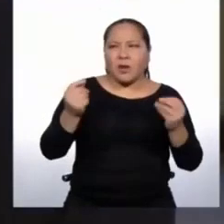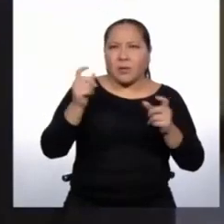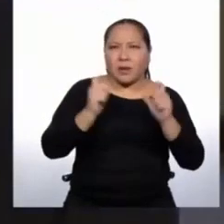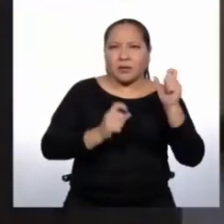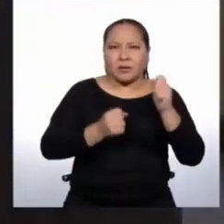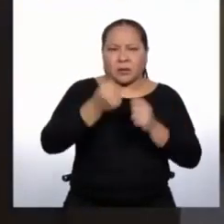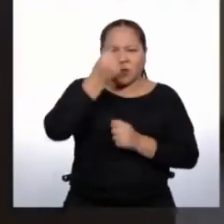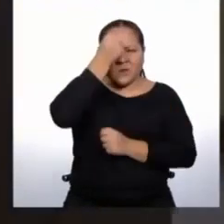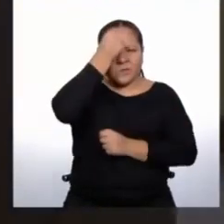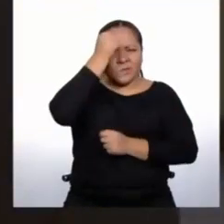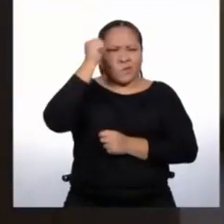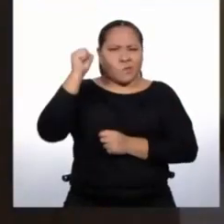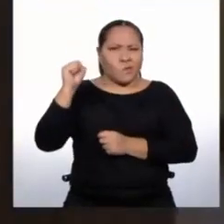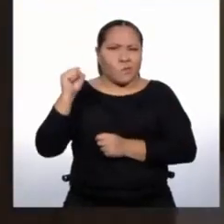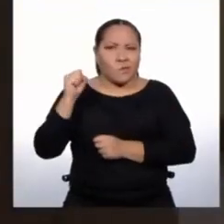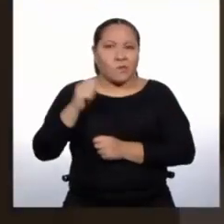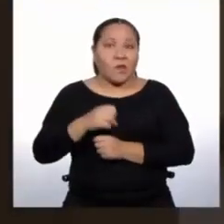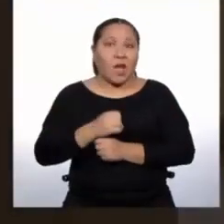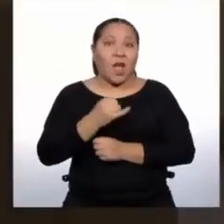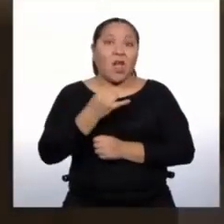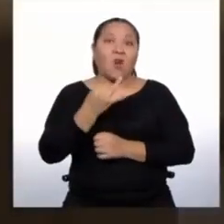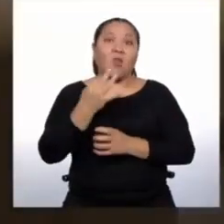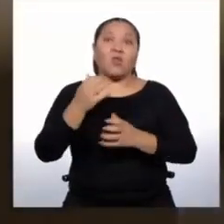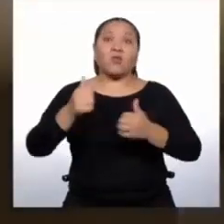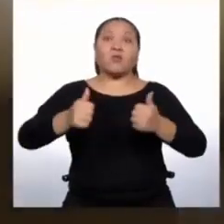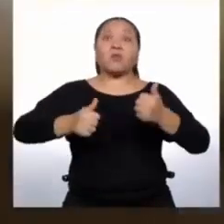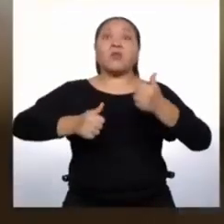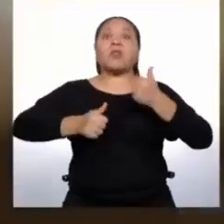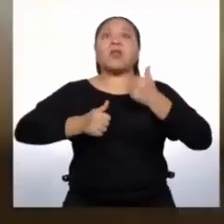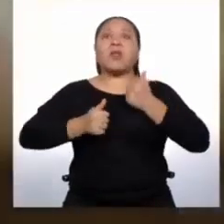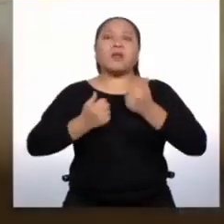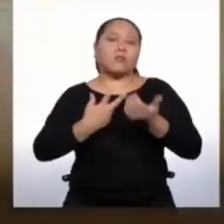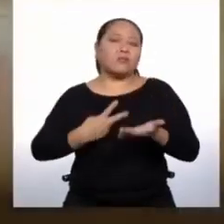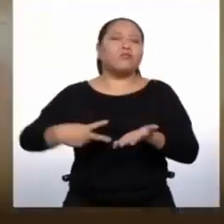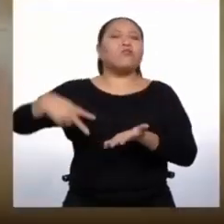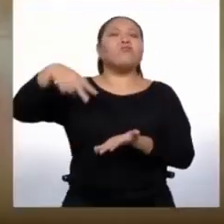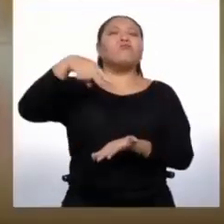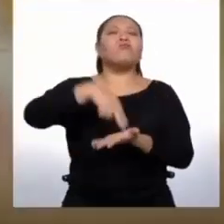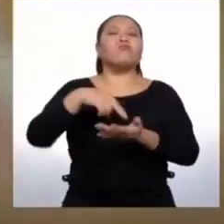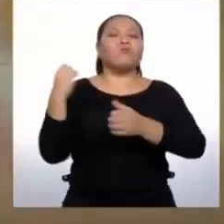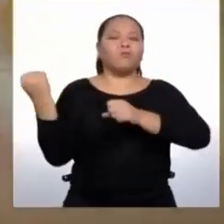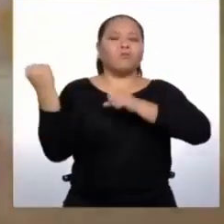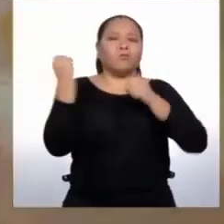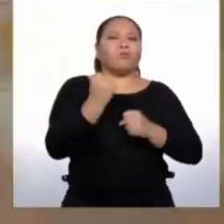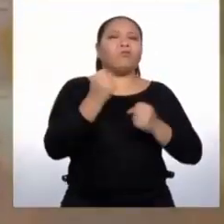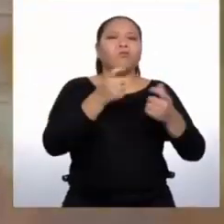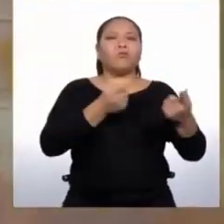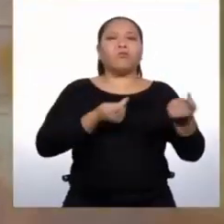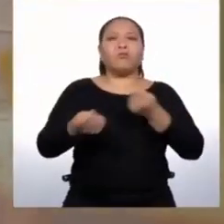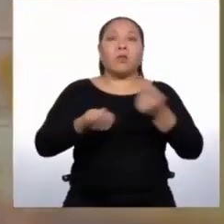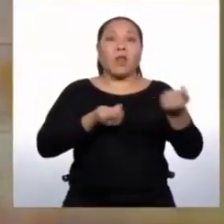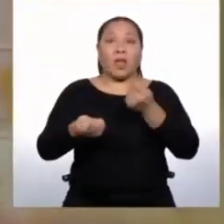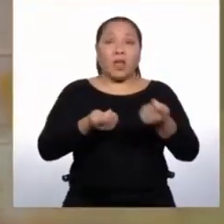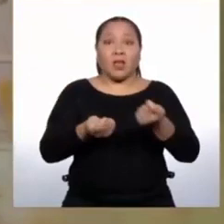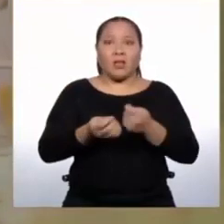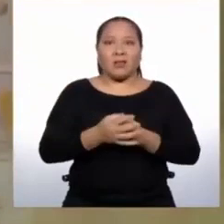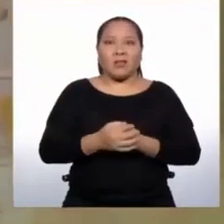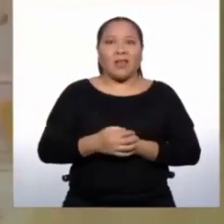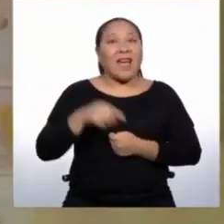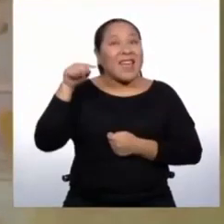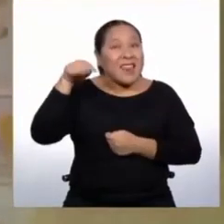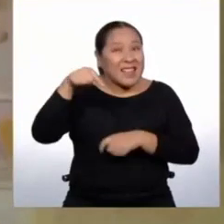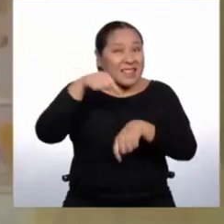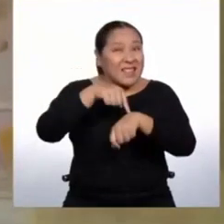caprichoso de diversos militares que se alternan en el poder, Palma escribe.